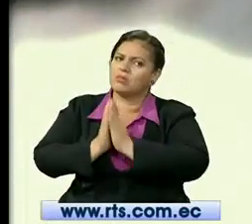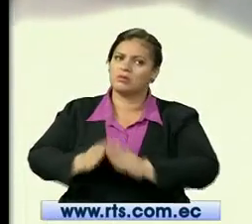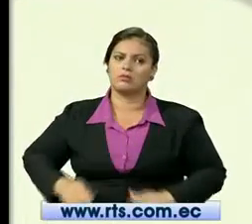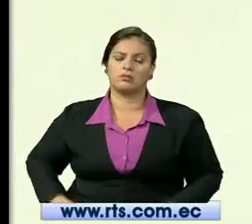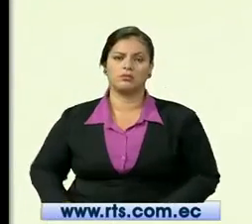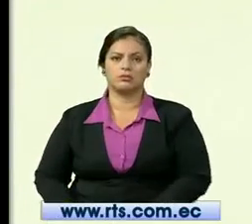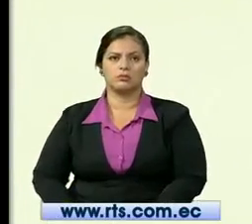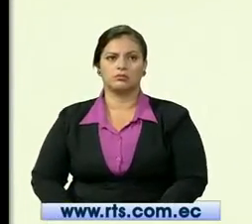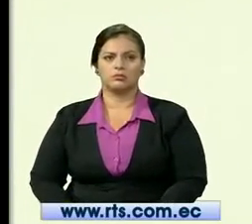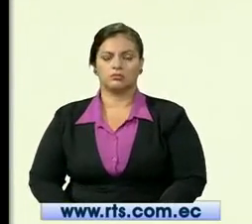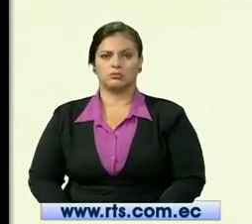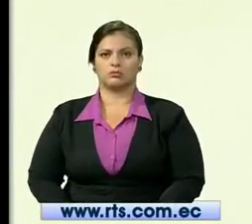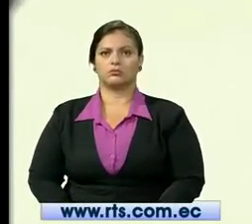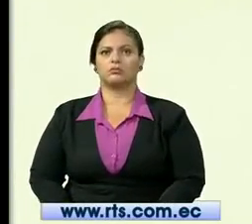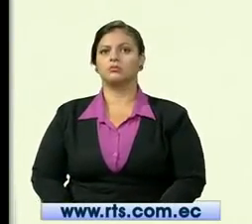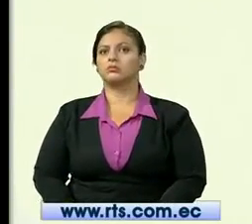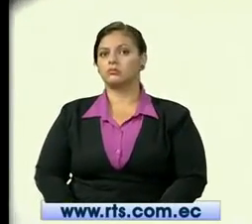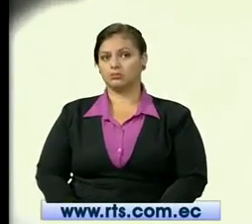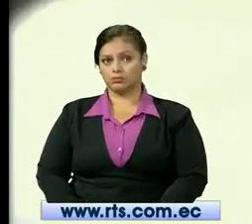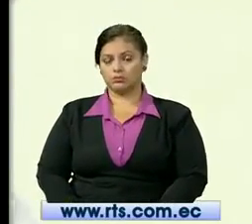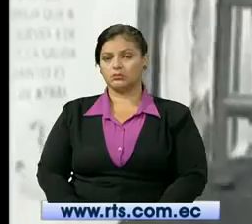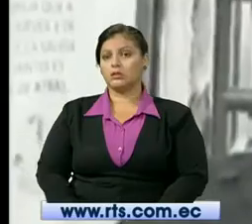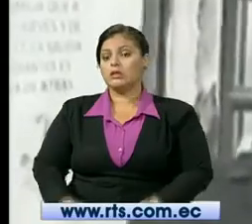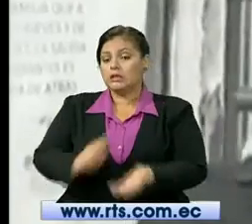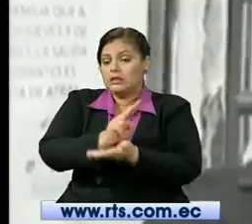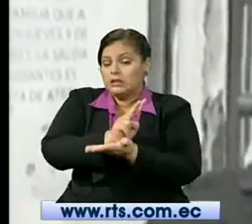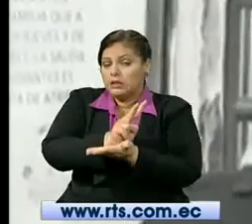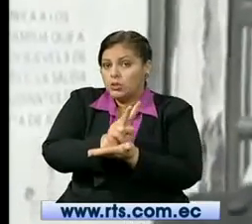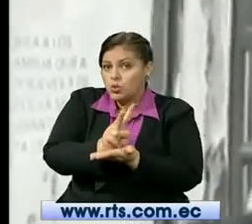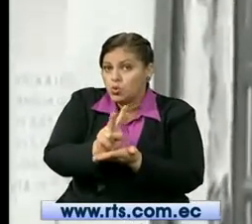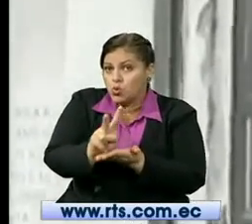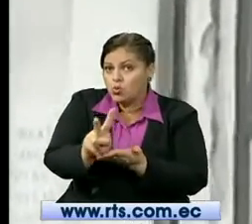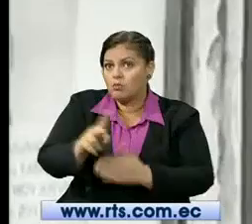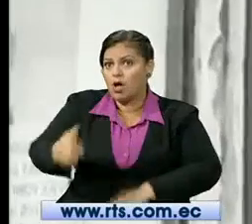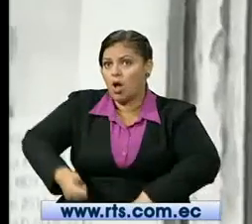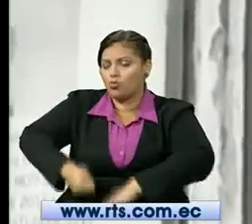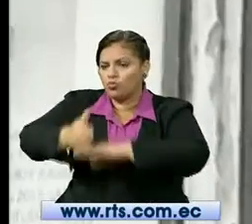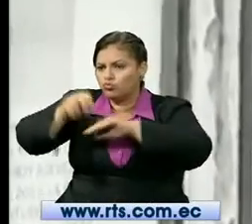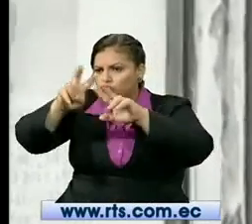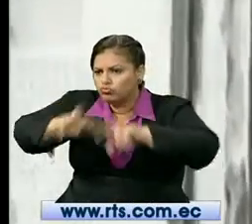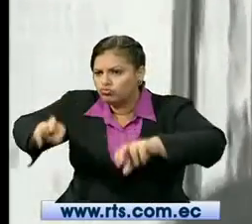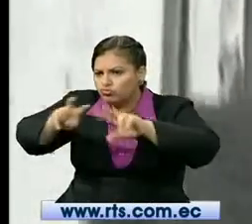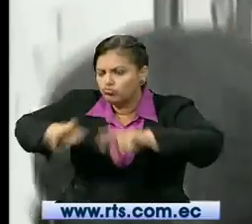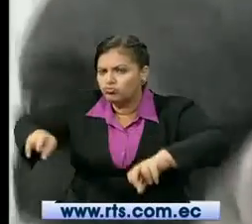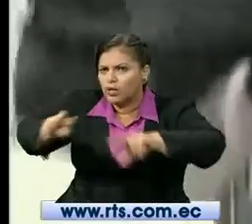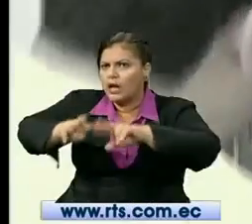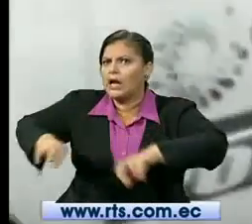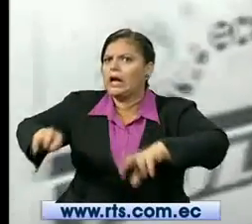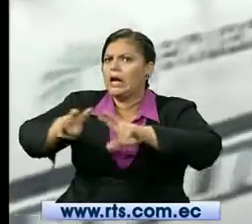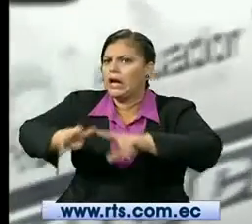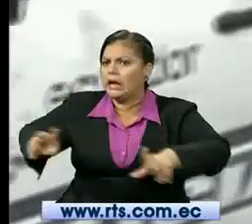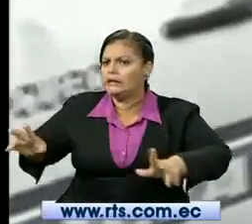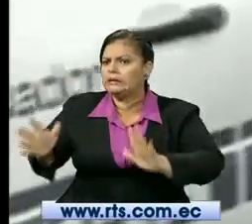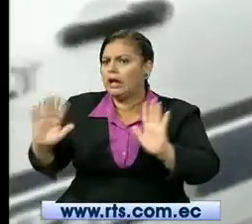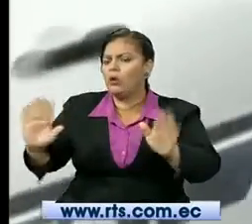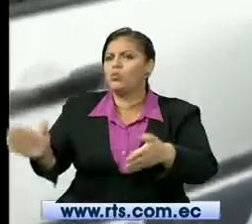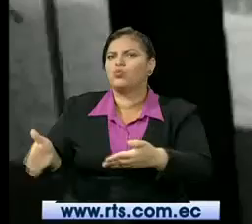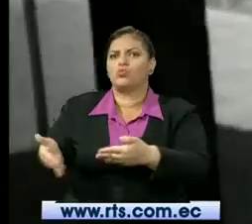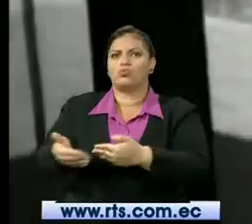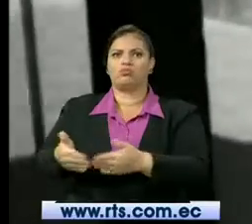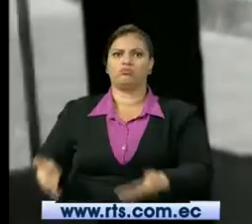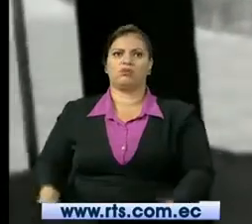A poco más de dos semanas que se cierre la instrucción fiscal por el presunto abuso de varios estudiantes de un colegio público del puerto